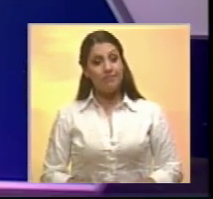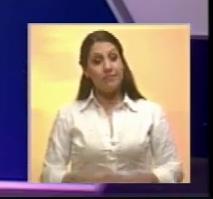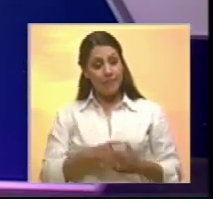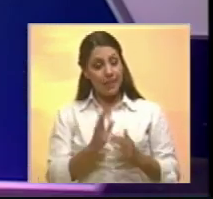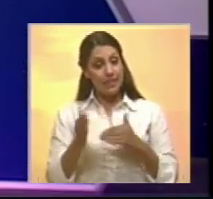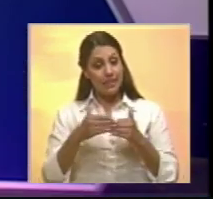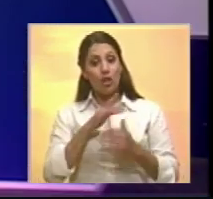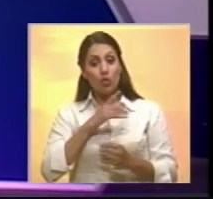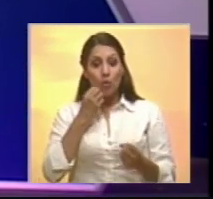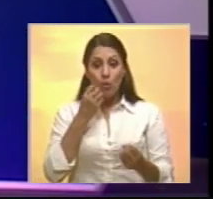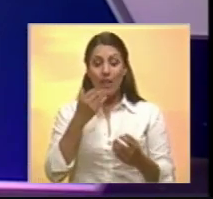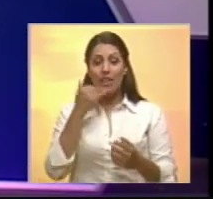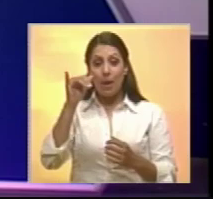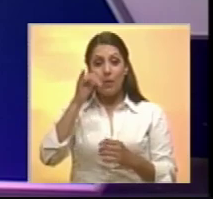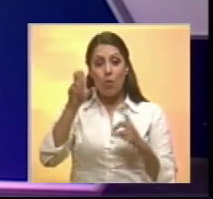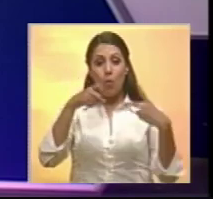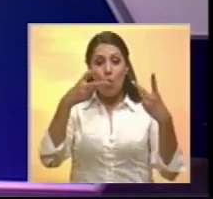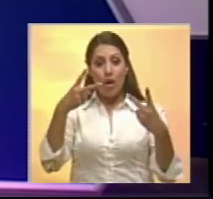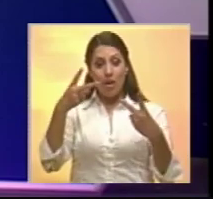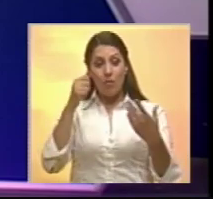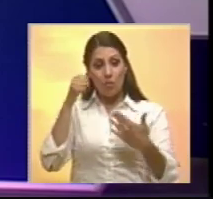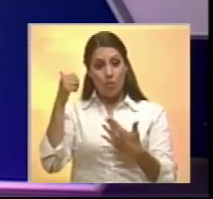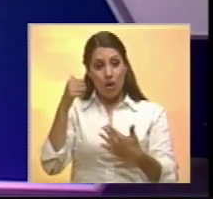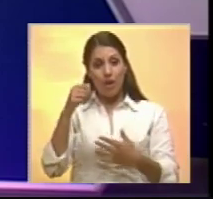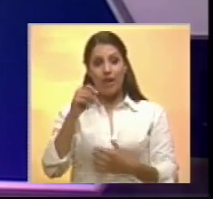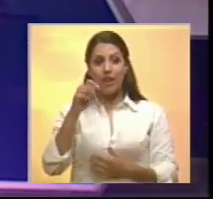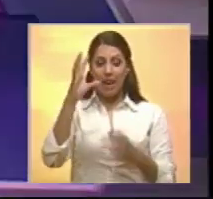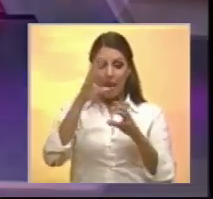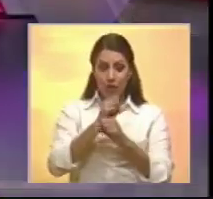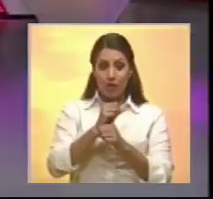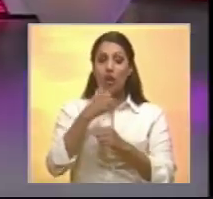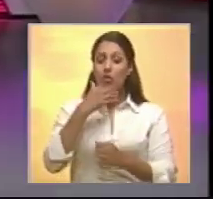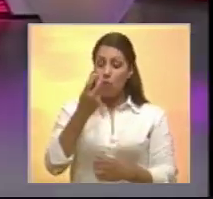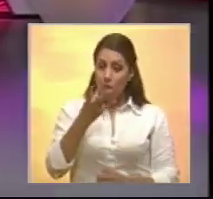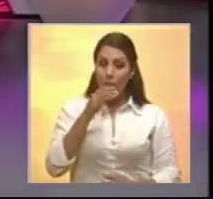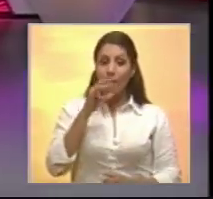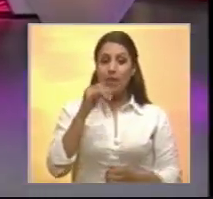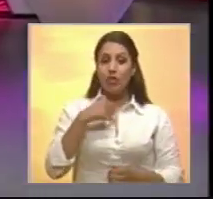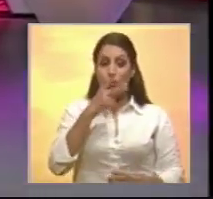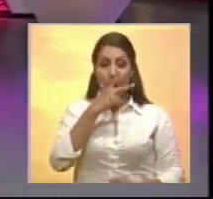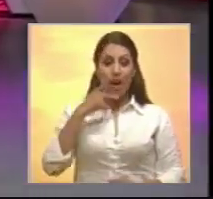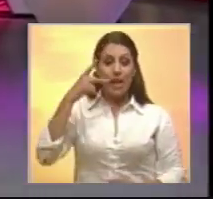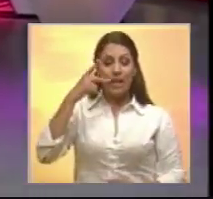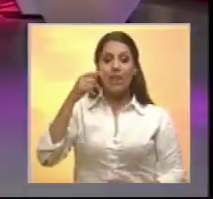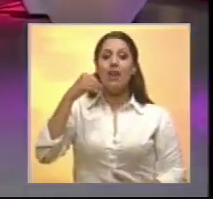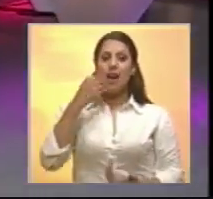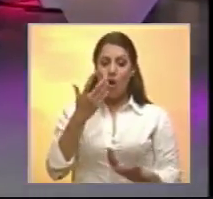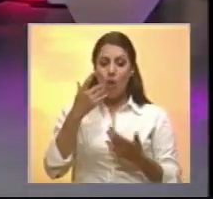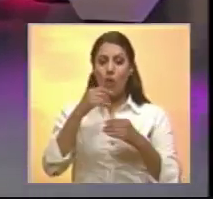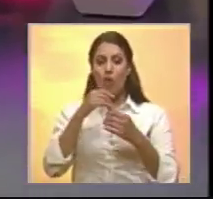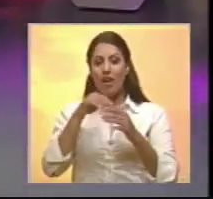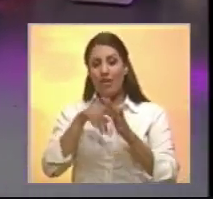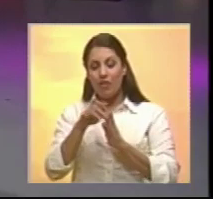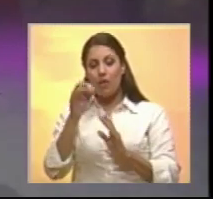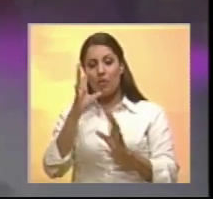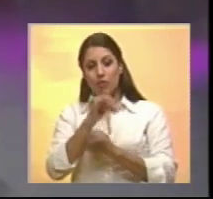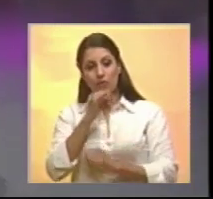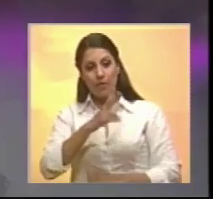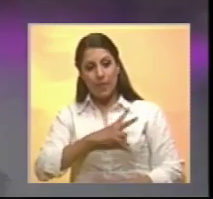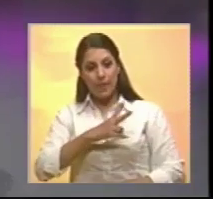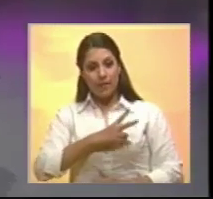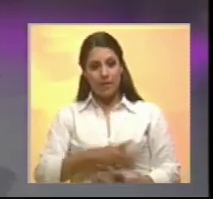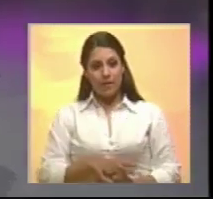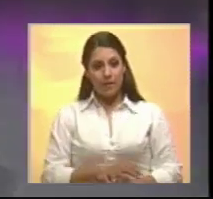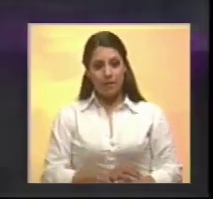Para cerrar, lo voy a dejar con el nuevo videoclip de Beyoncé, All Night. Yo soy Carilis Cuadros, les deseo buen apetito y los espero en la emisión estelar de su